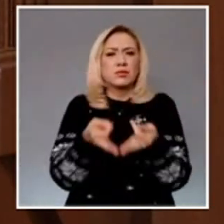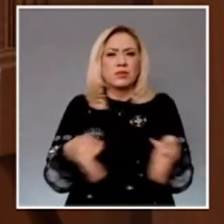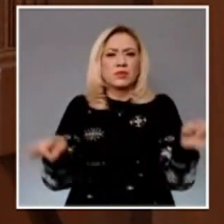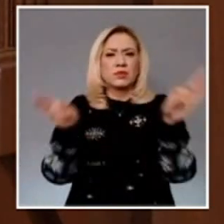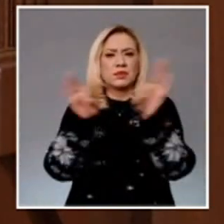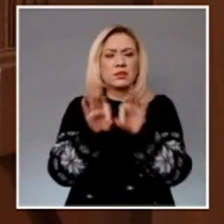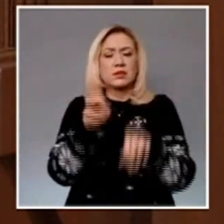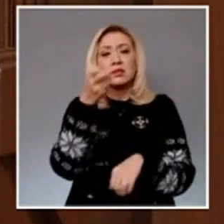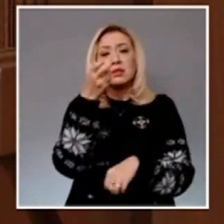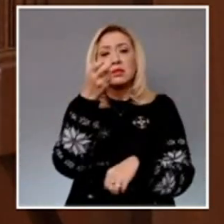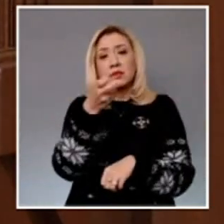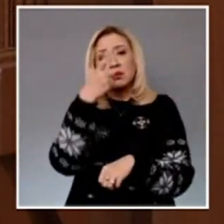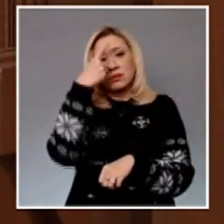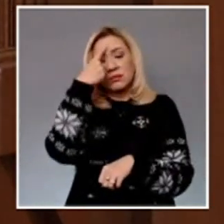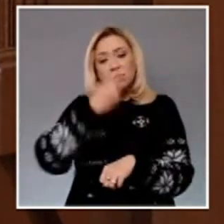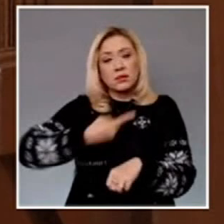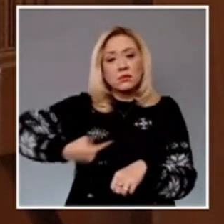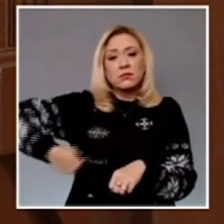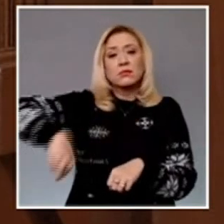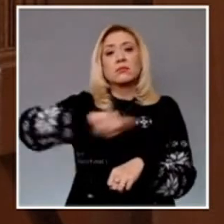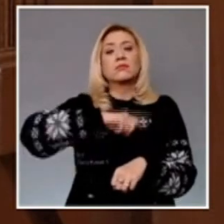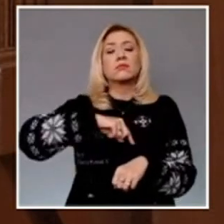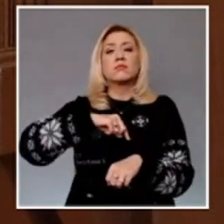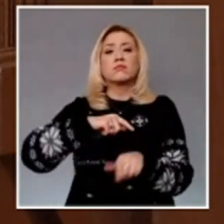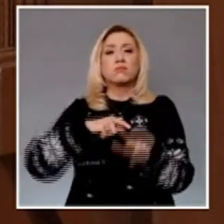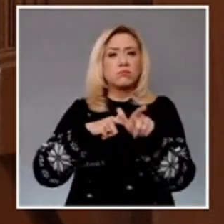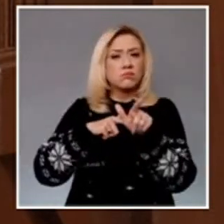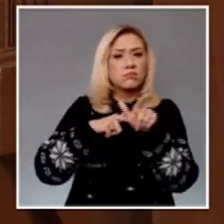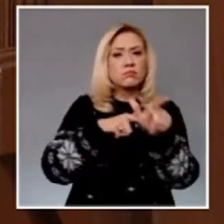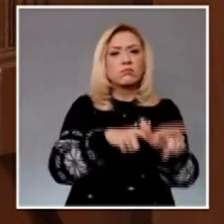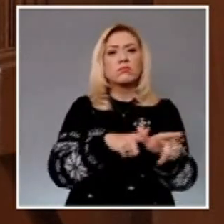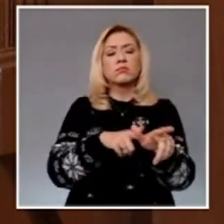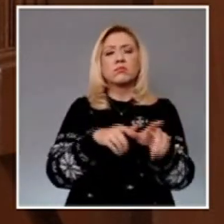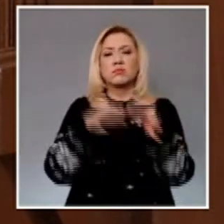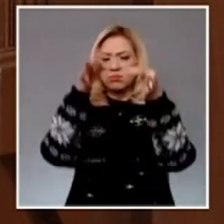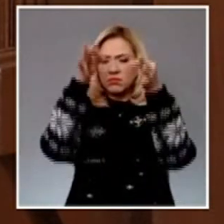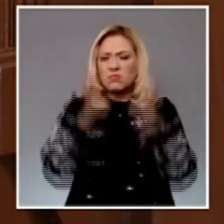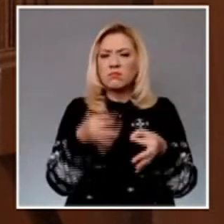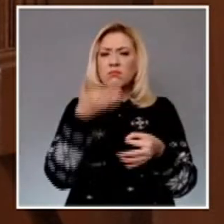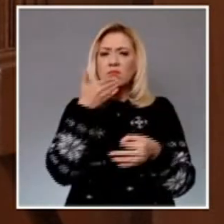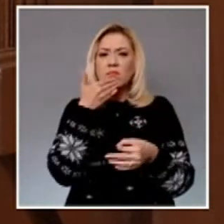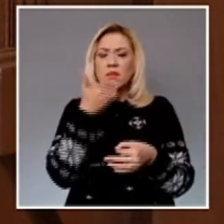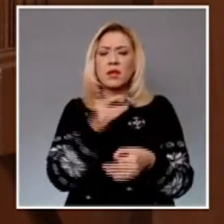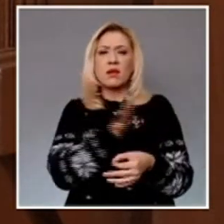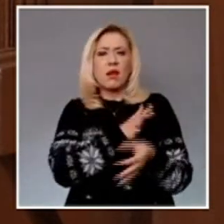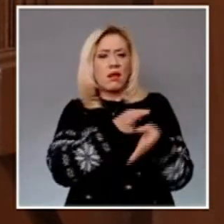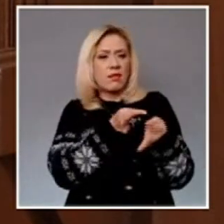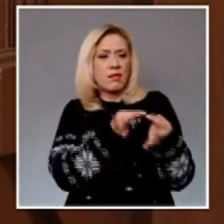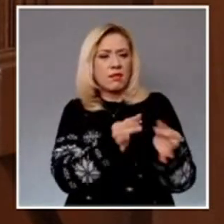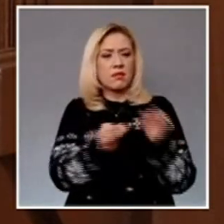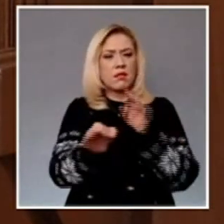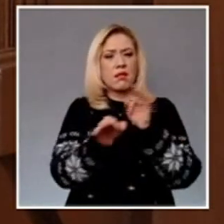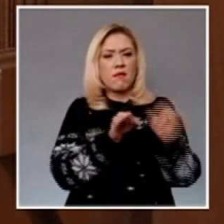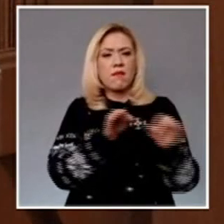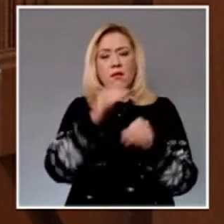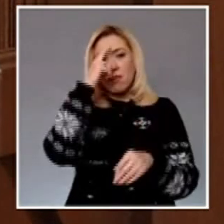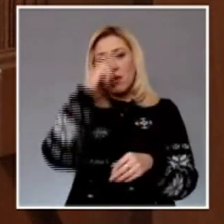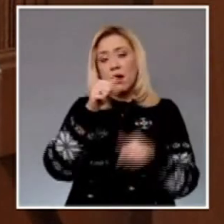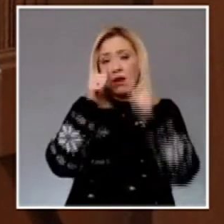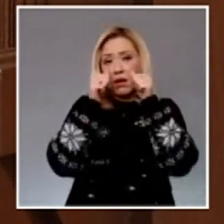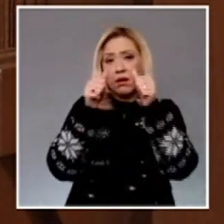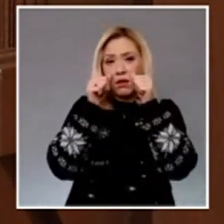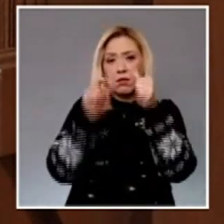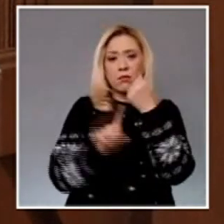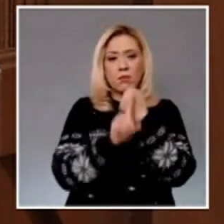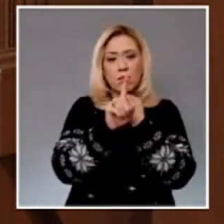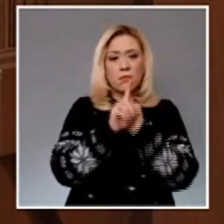nuestro compromiso con trabajo eficaz y honesto. Nada más. Las pruebas sobran. Precisamente